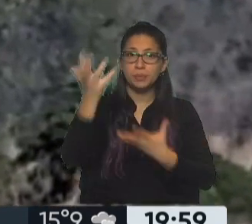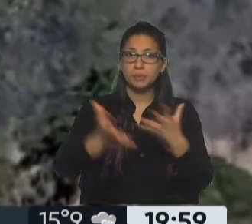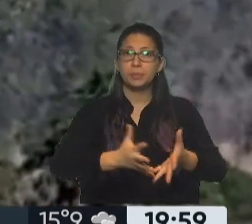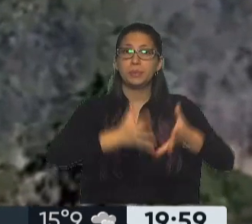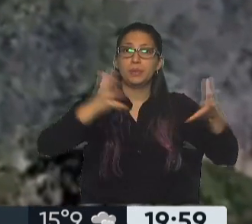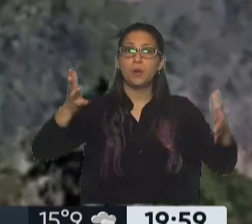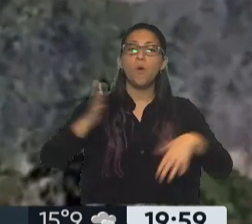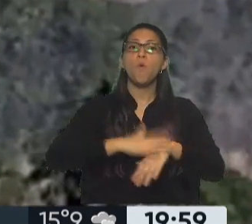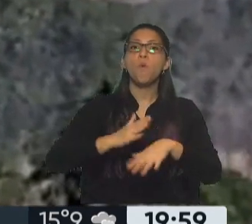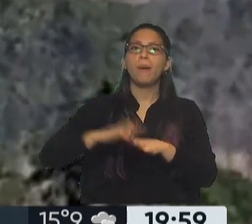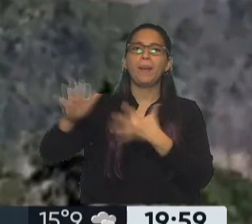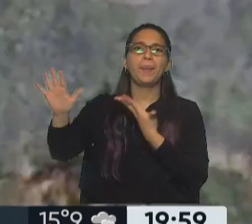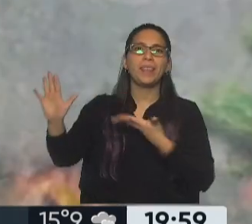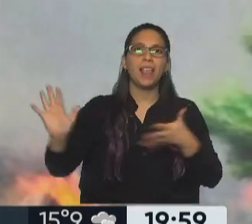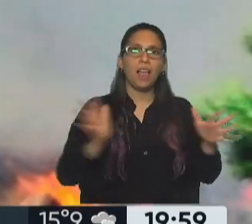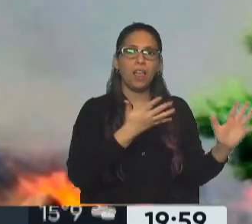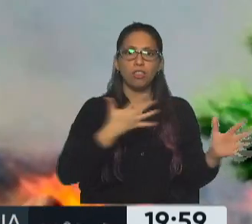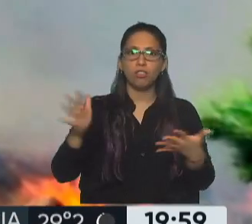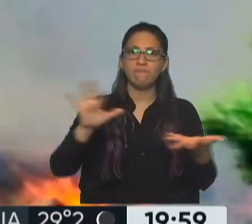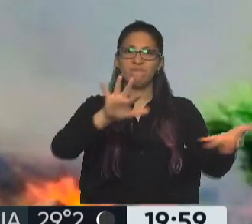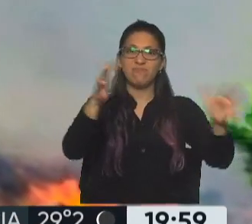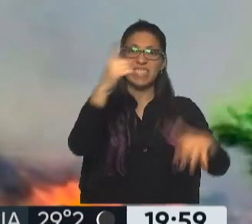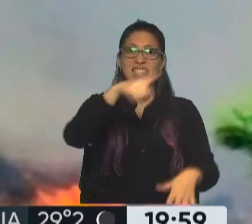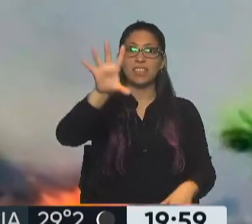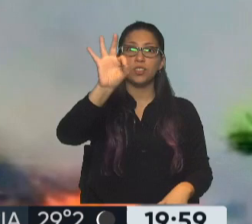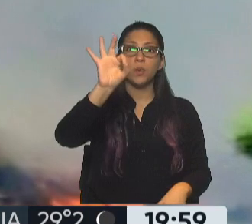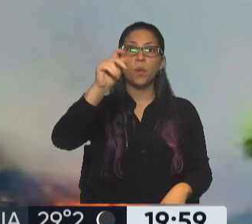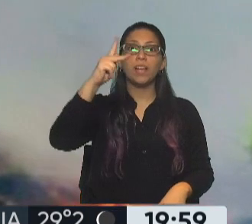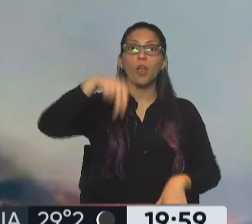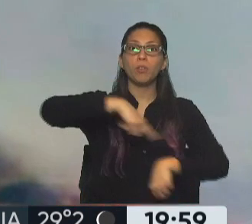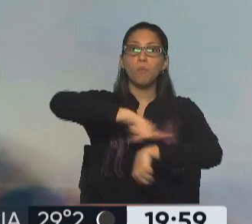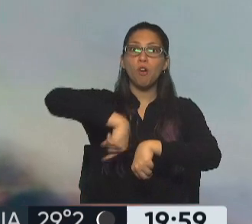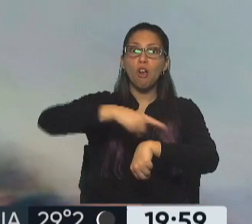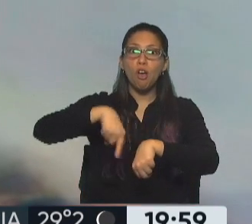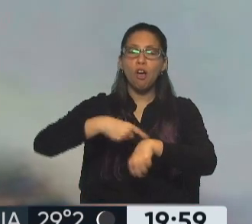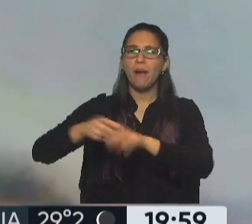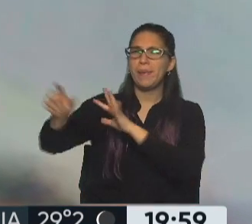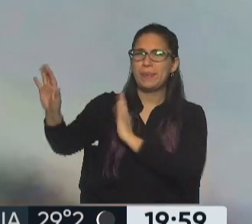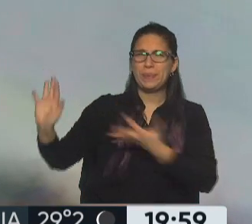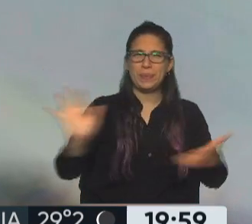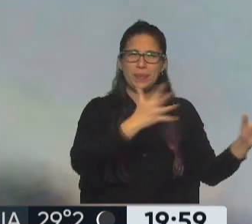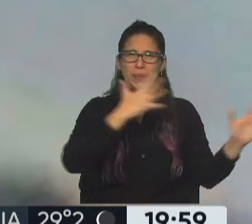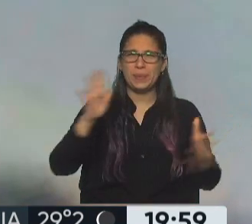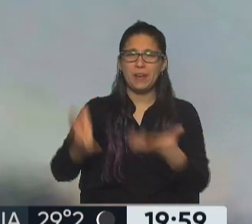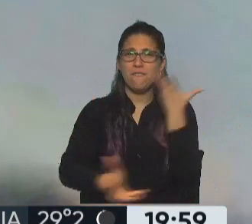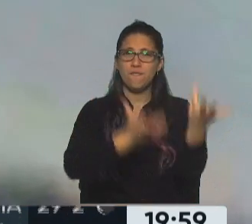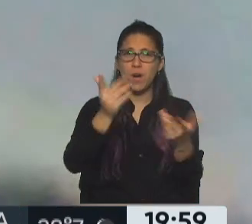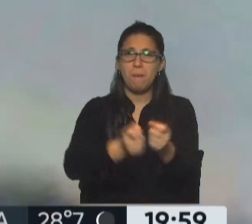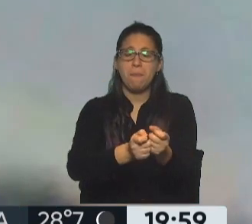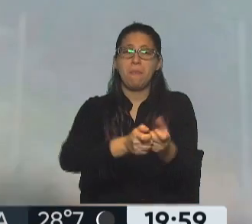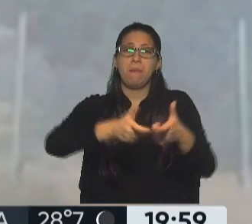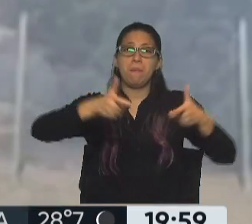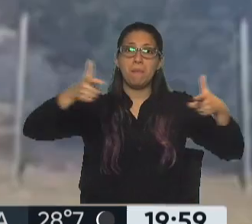ráfagas, además, de viento de hasta 150 kilómetros por hora, expandieron las llamas.